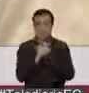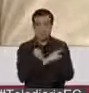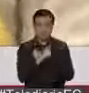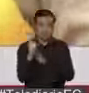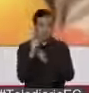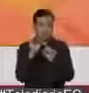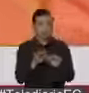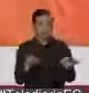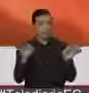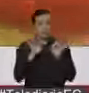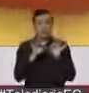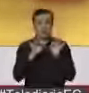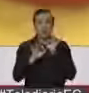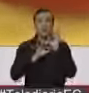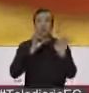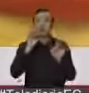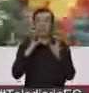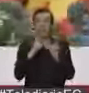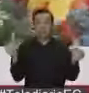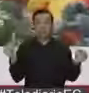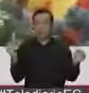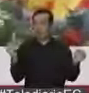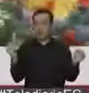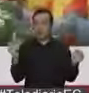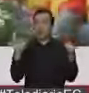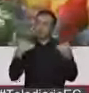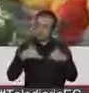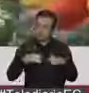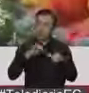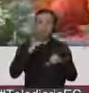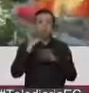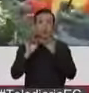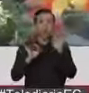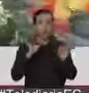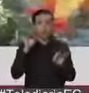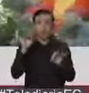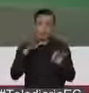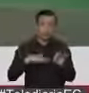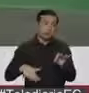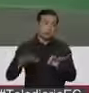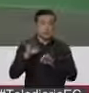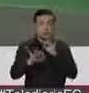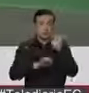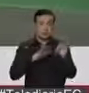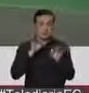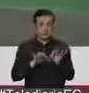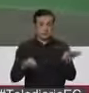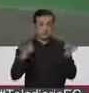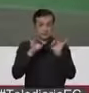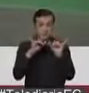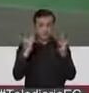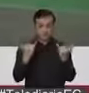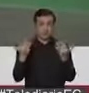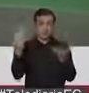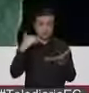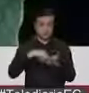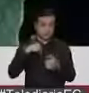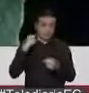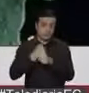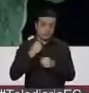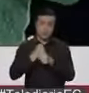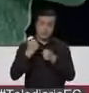en cuenta que el virus no ha desaparecido y que, al contrario, vive entre nosotros. Por ello, en este regreso a la nueva normalidad,